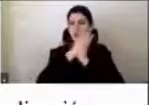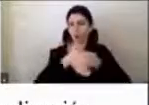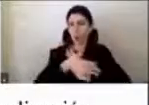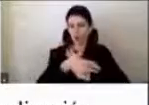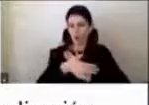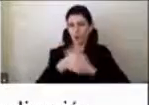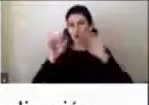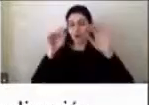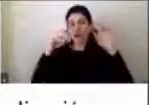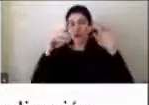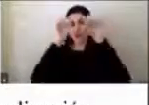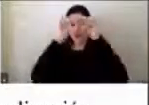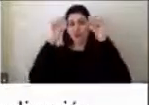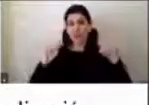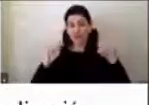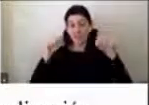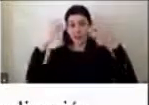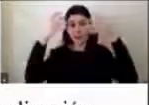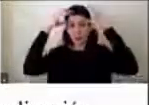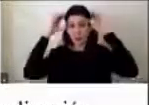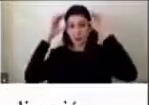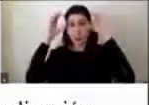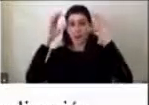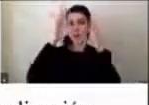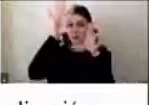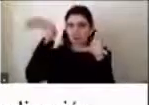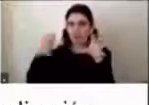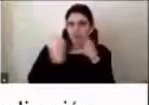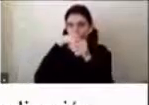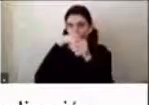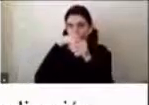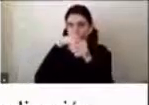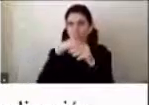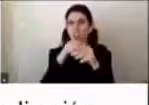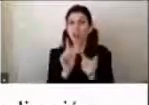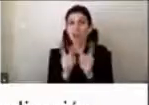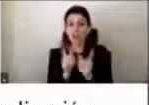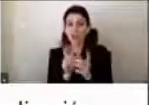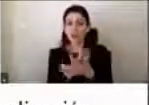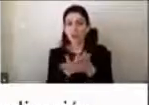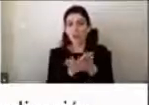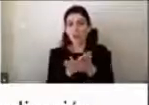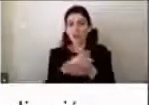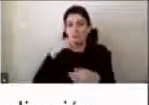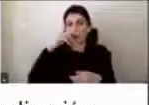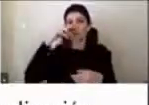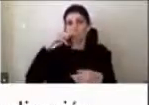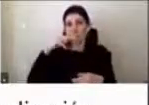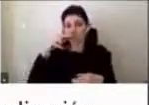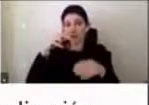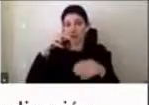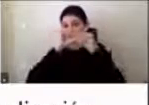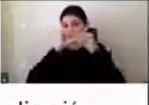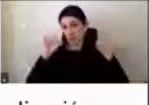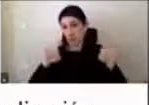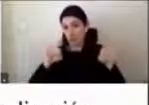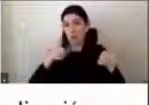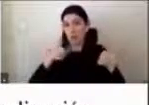en un todo organísmico y en coordinación con otros sistemas, cardiorrespiratorio, digestivo, endocrino, entre otros, y